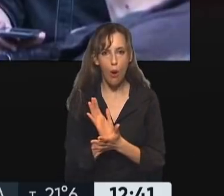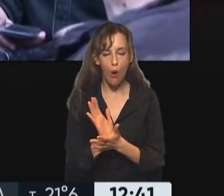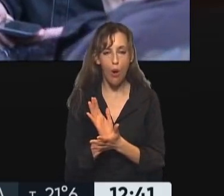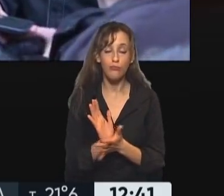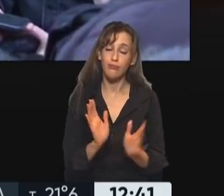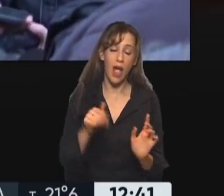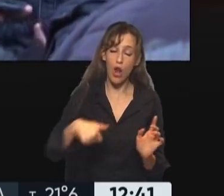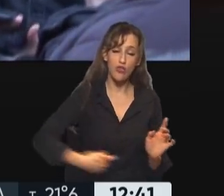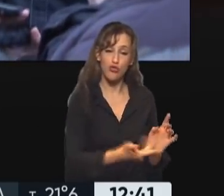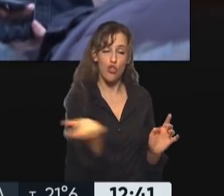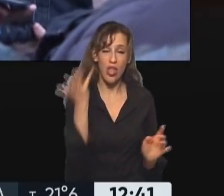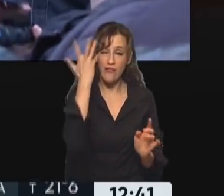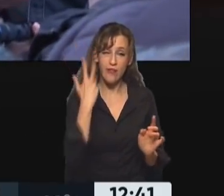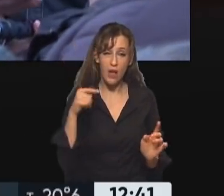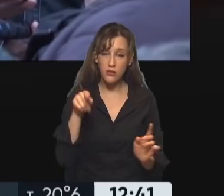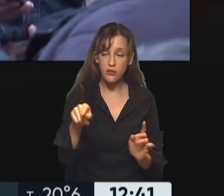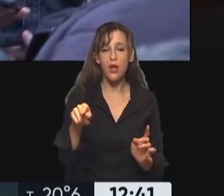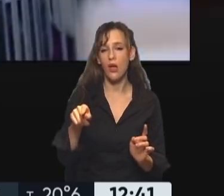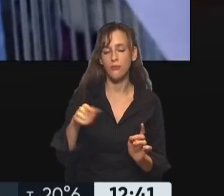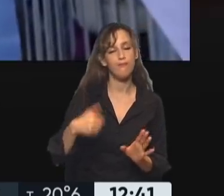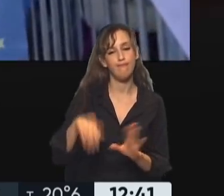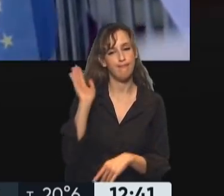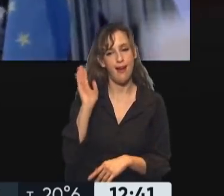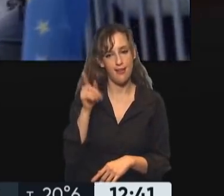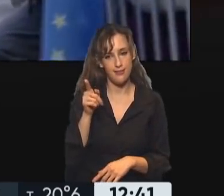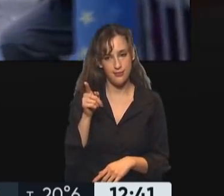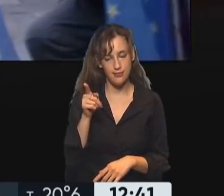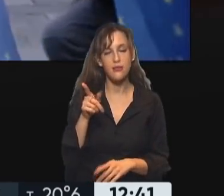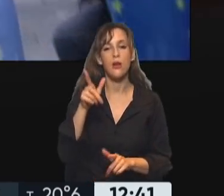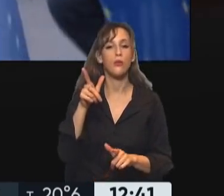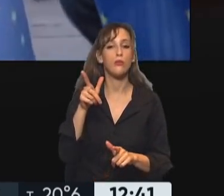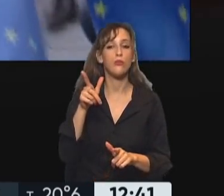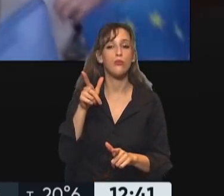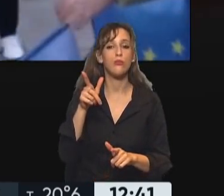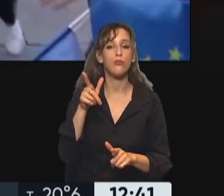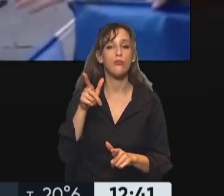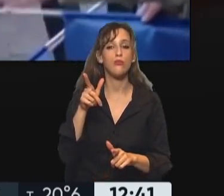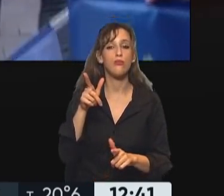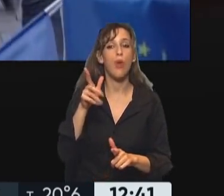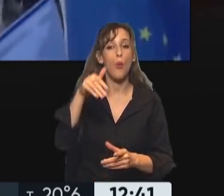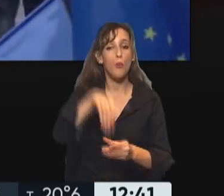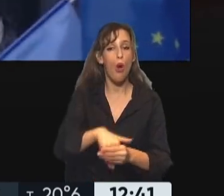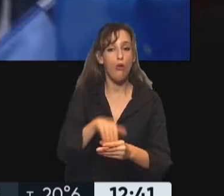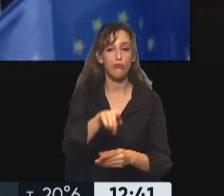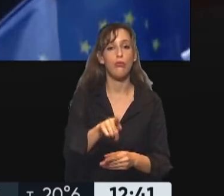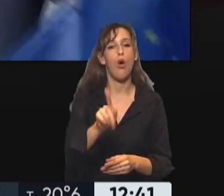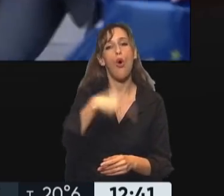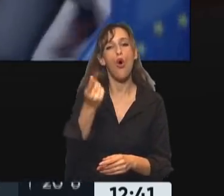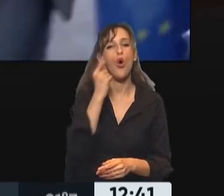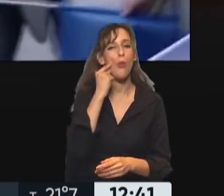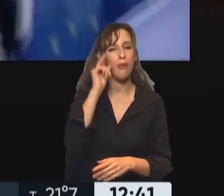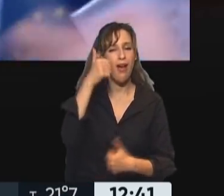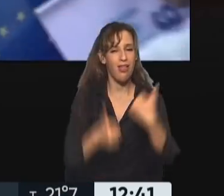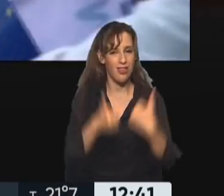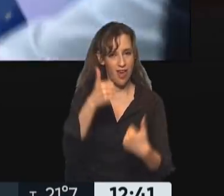sociedad francesa ha votado en gran medida también en los votos que fueron para el candidato que obtuvo el tercer lugar, Jean-Luc Mélenchon,